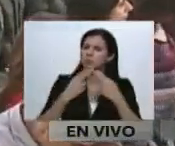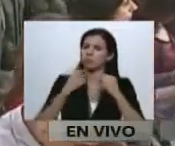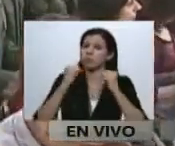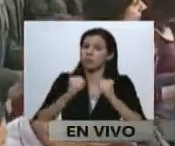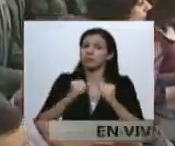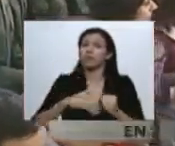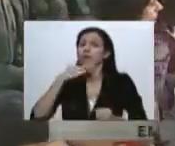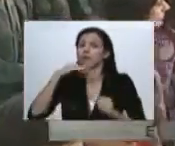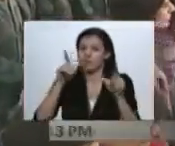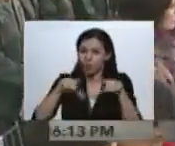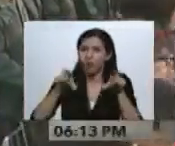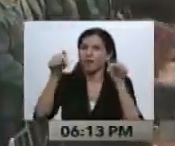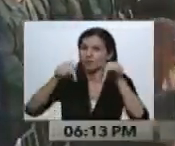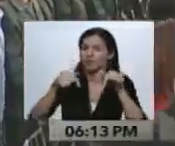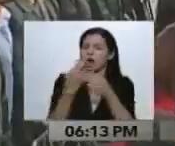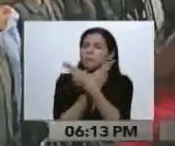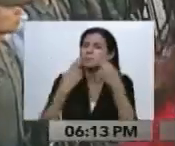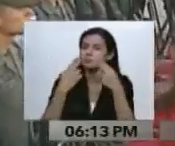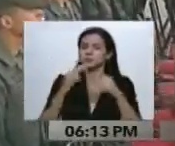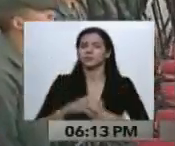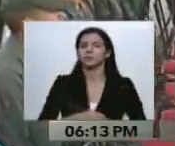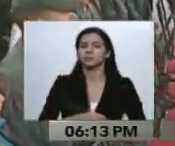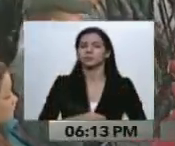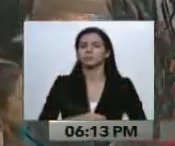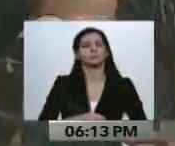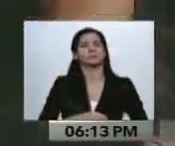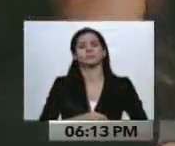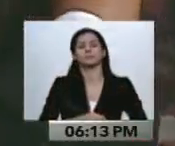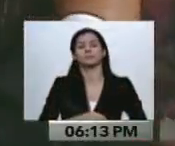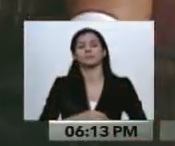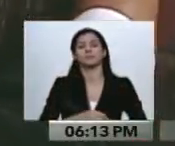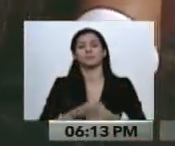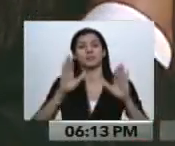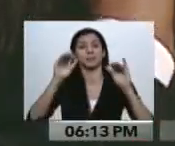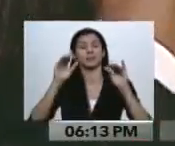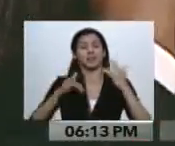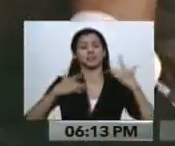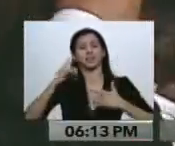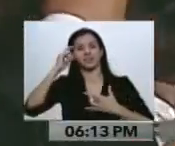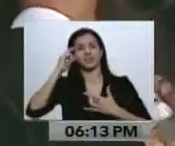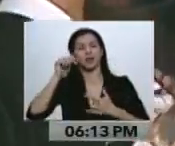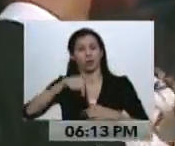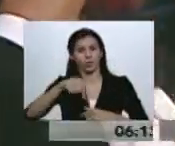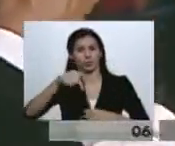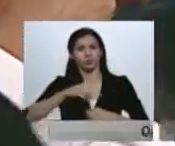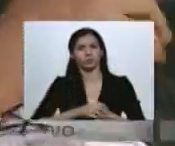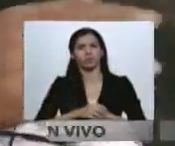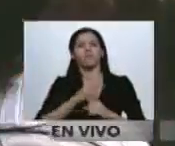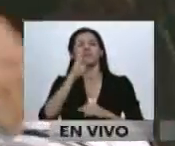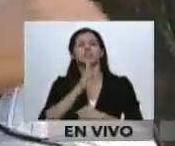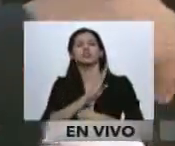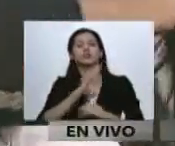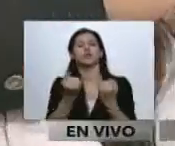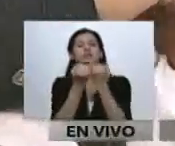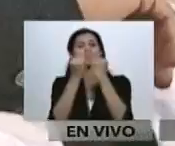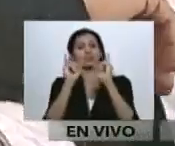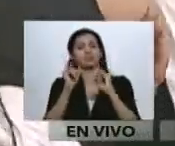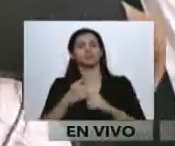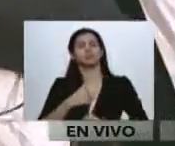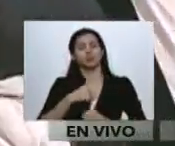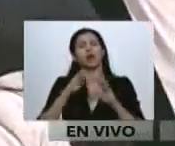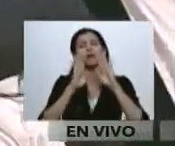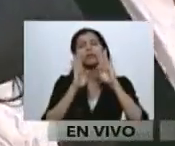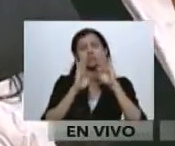espacios. Despedir esta actividad con la bendición final. Confieso que tengo también